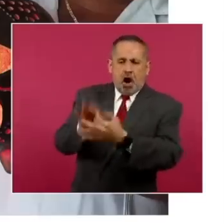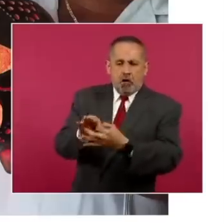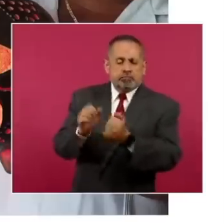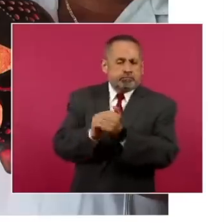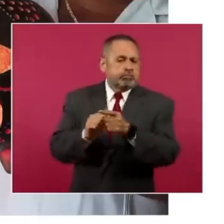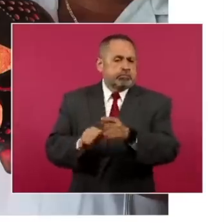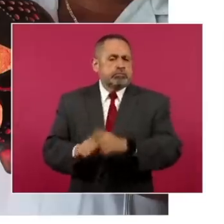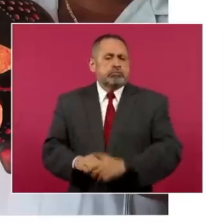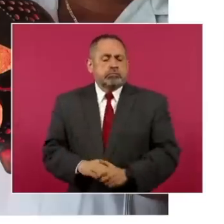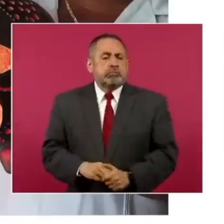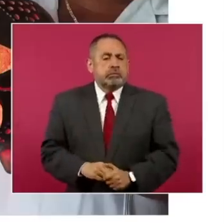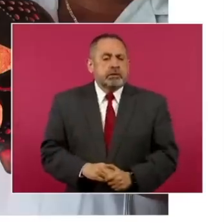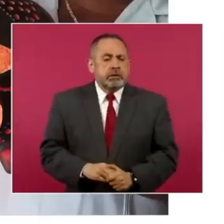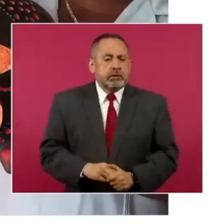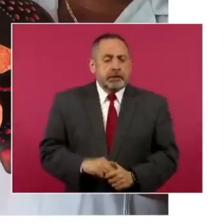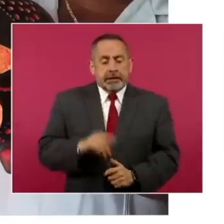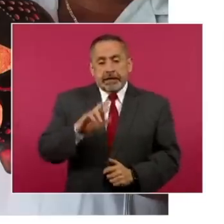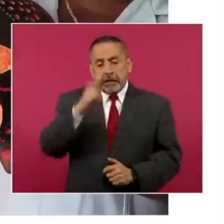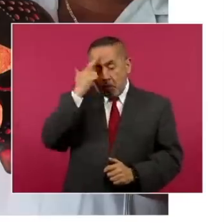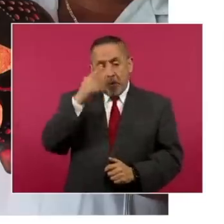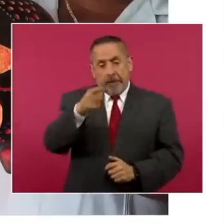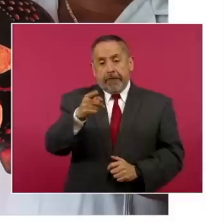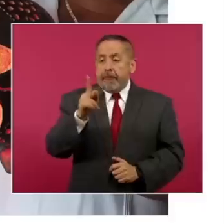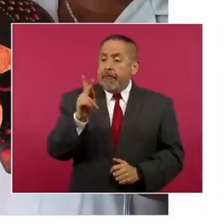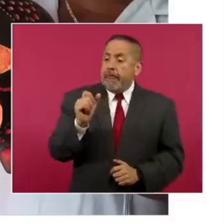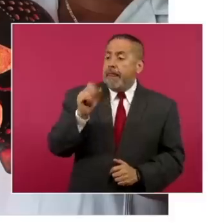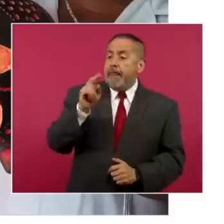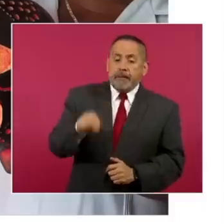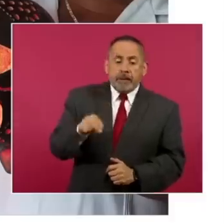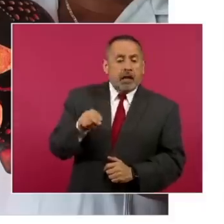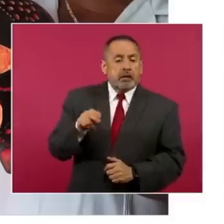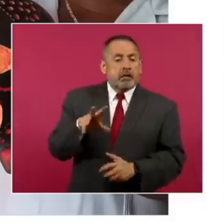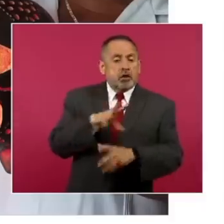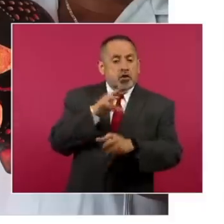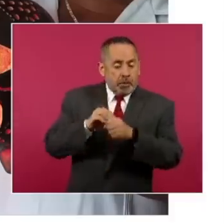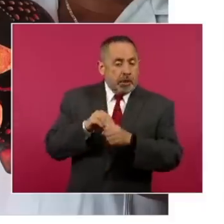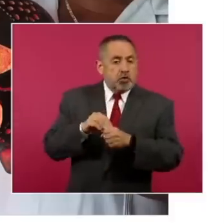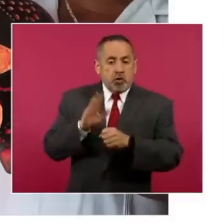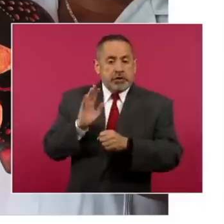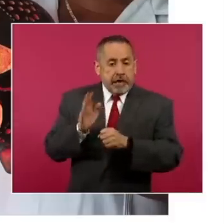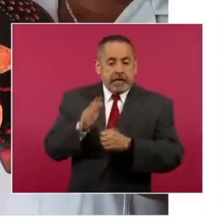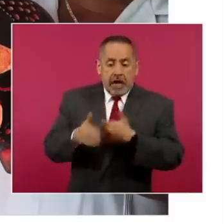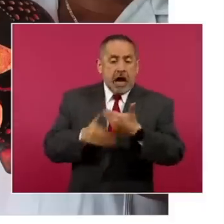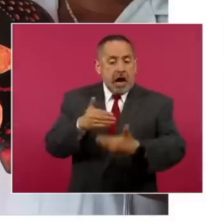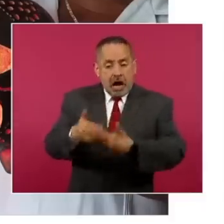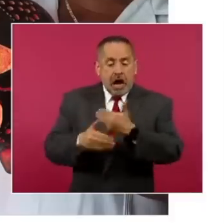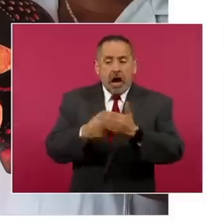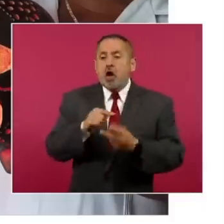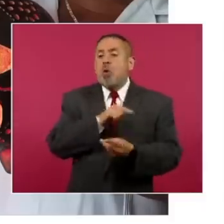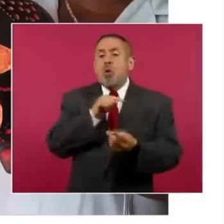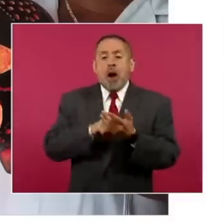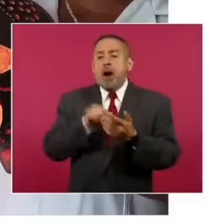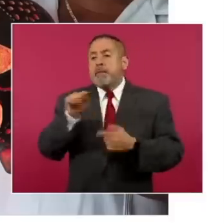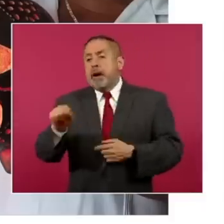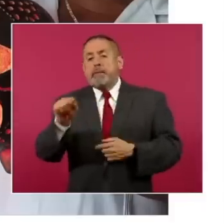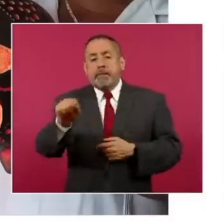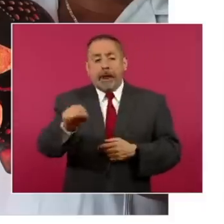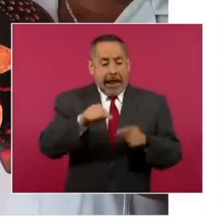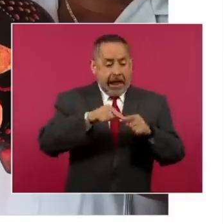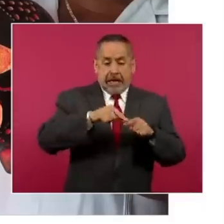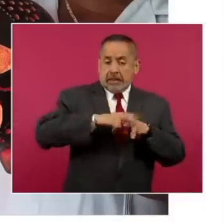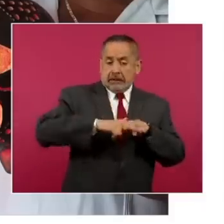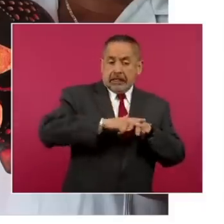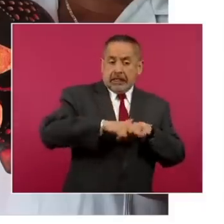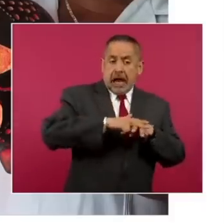no está de más recordar que el plan Integra de desarrollo se lleva a cabo ya desde ahora en las localidades donde pasará el